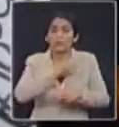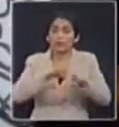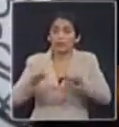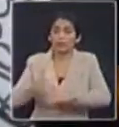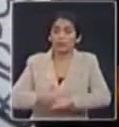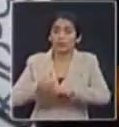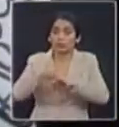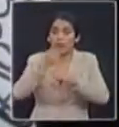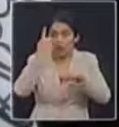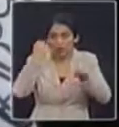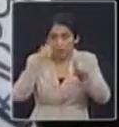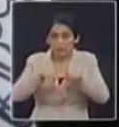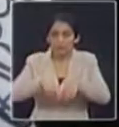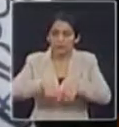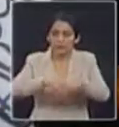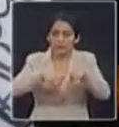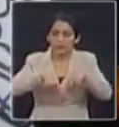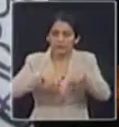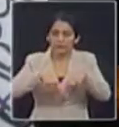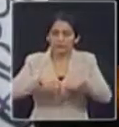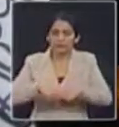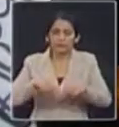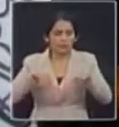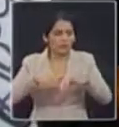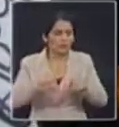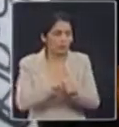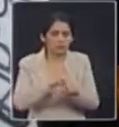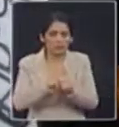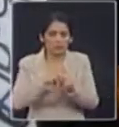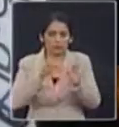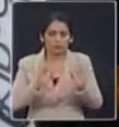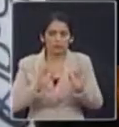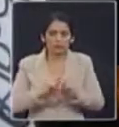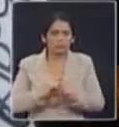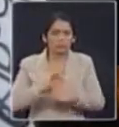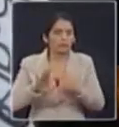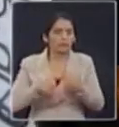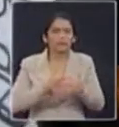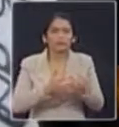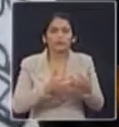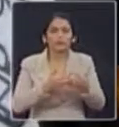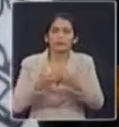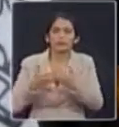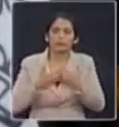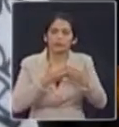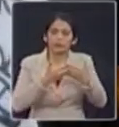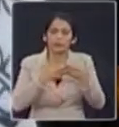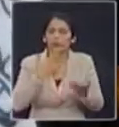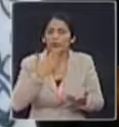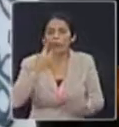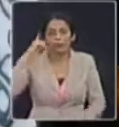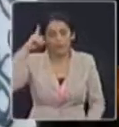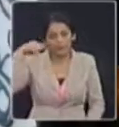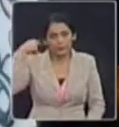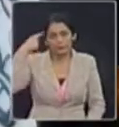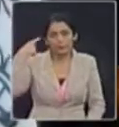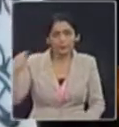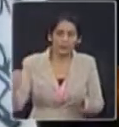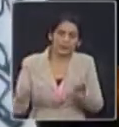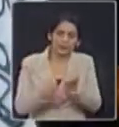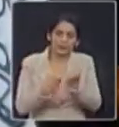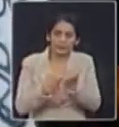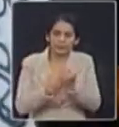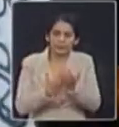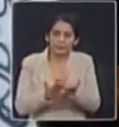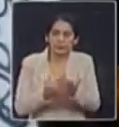más que hacer este trabajo, hacerlo en conjunto con el gobierno nacional, en este caso específico